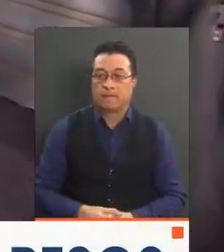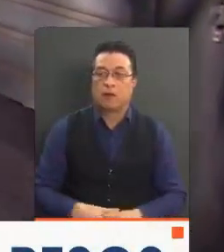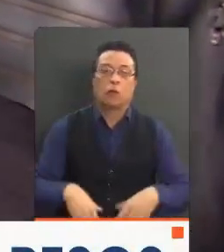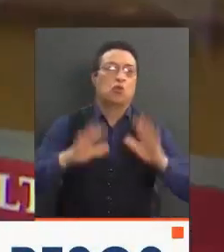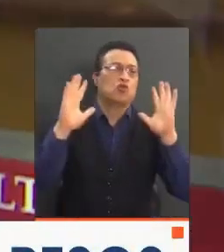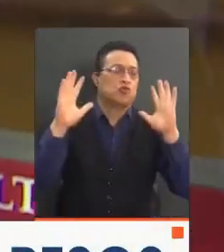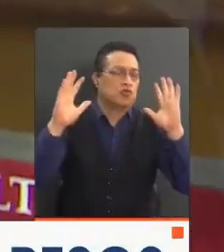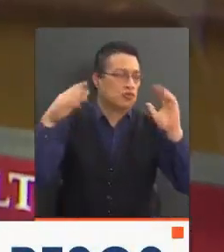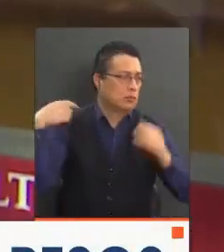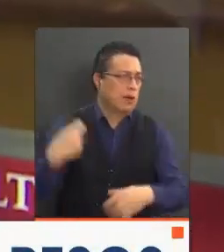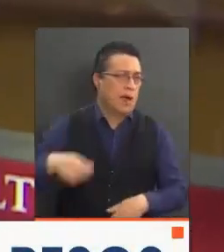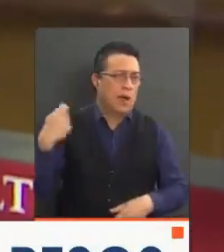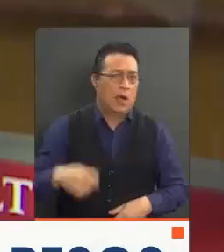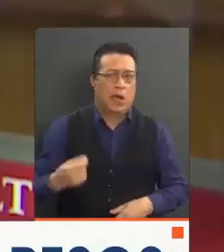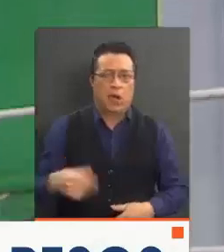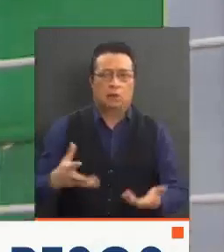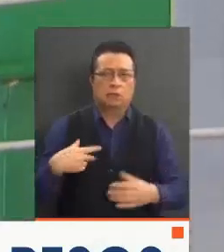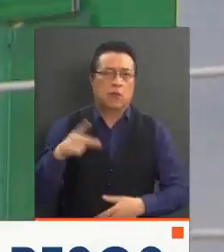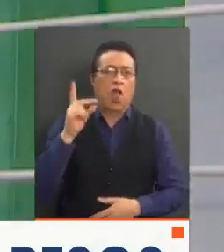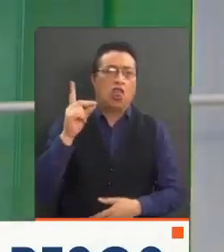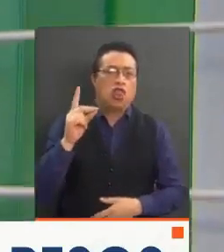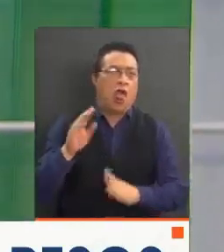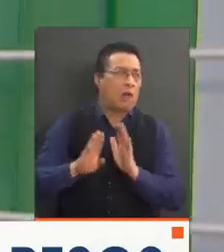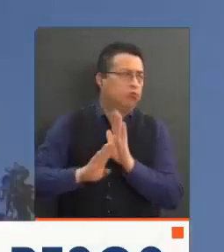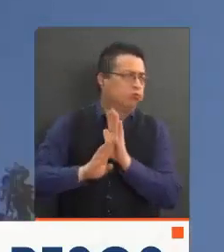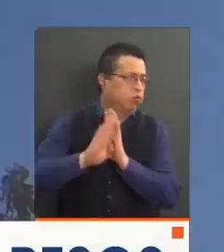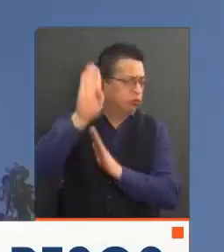Carísimo, mija. El dólar está por las nubes.